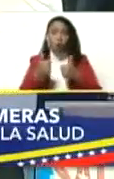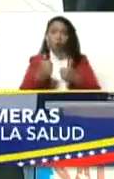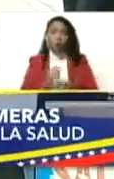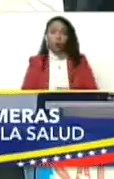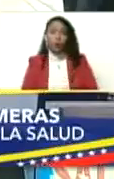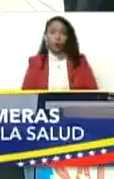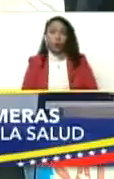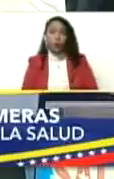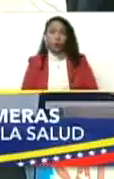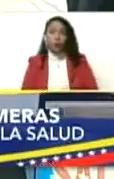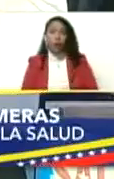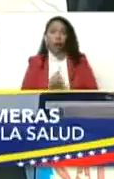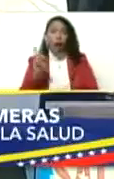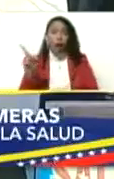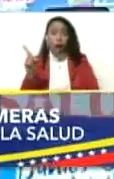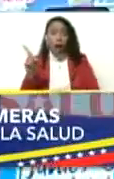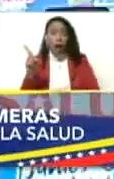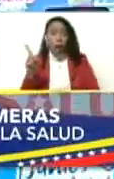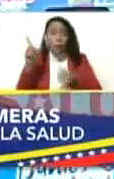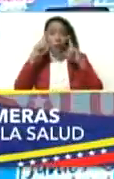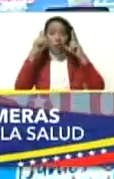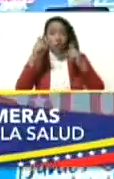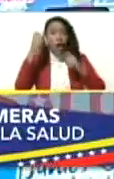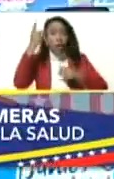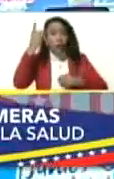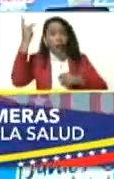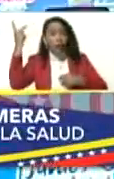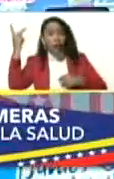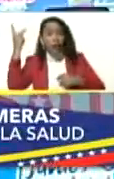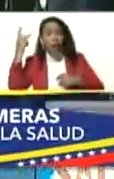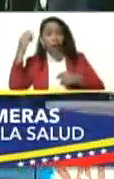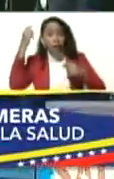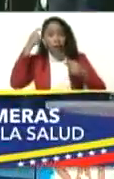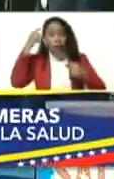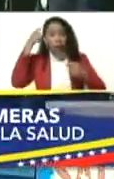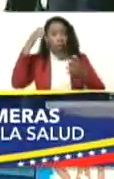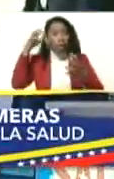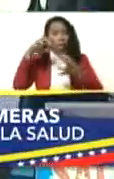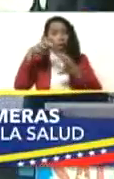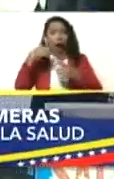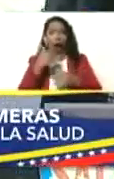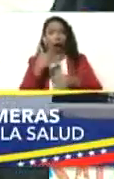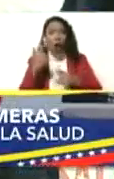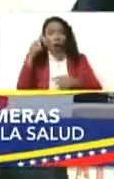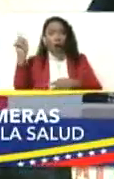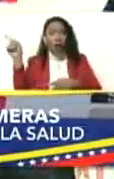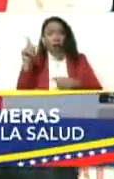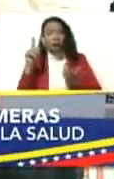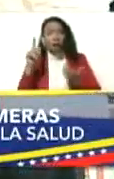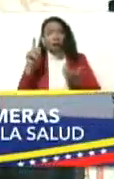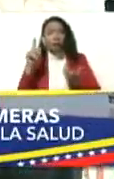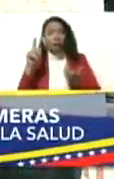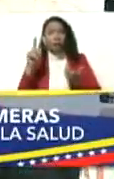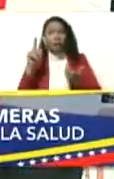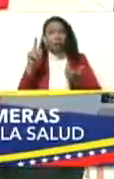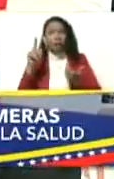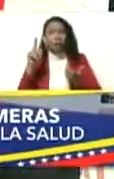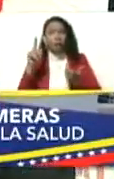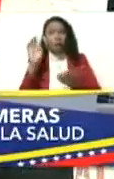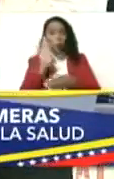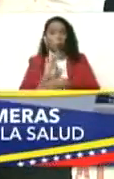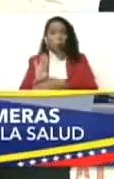de profesionales en psiquiatría, endocrinólogos, radiodiagnósticos, gastroenterología, terapia del dolor y